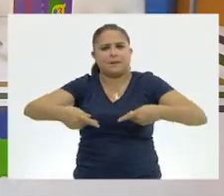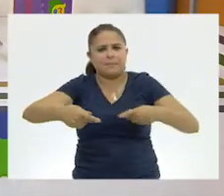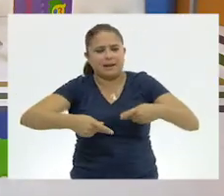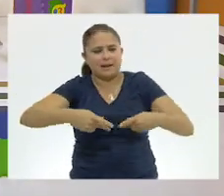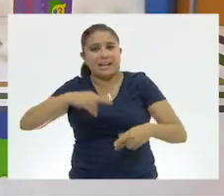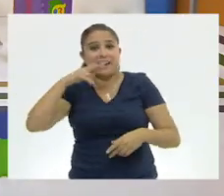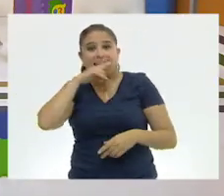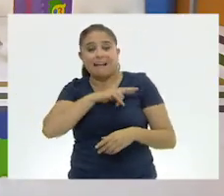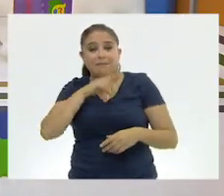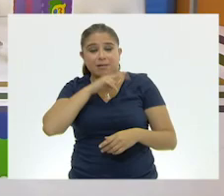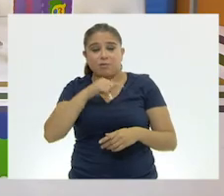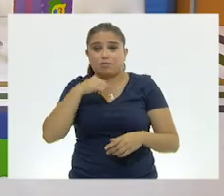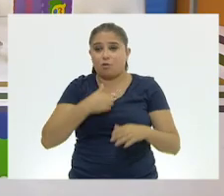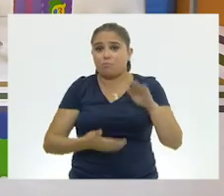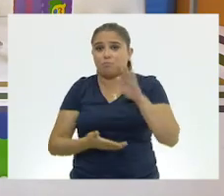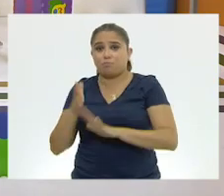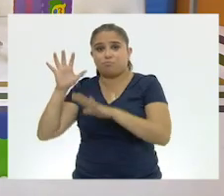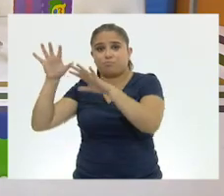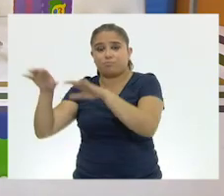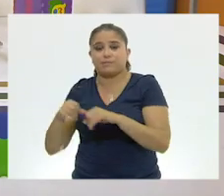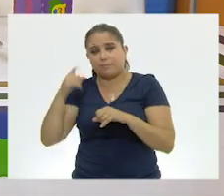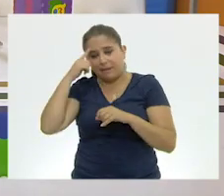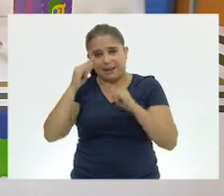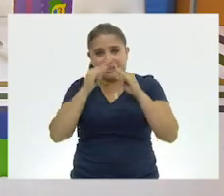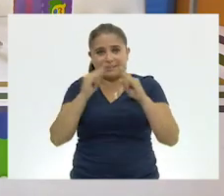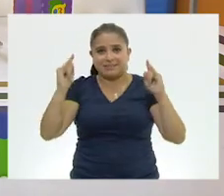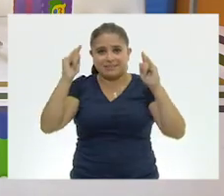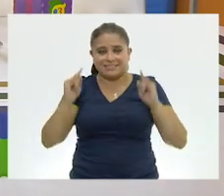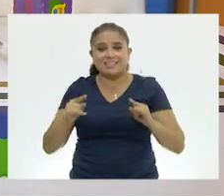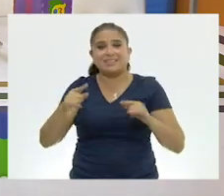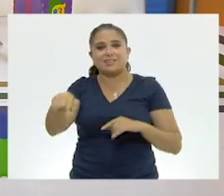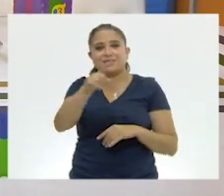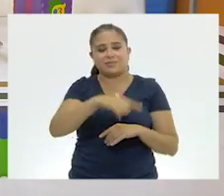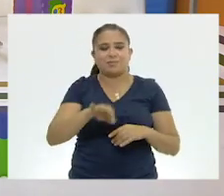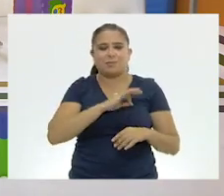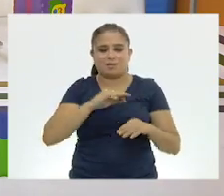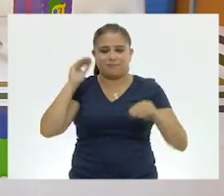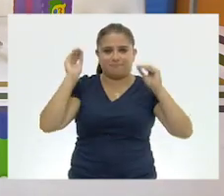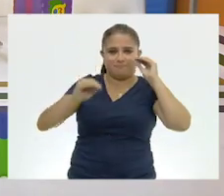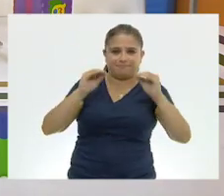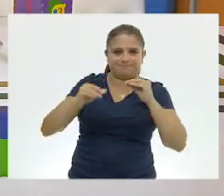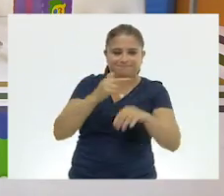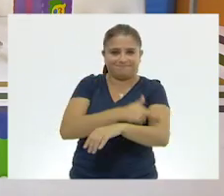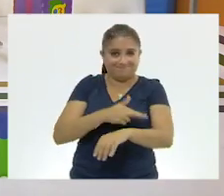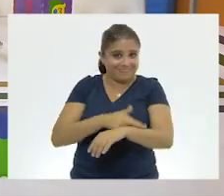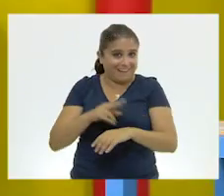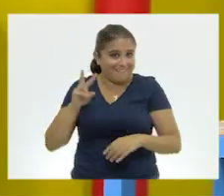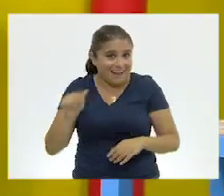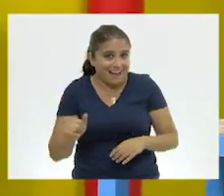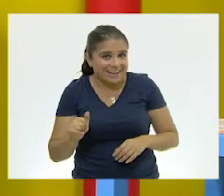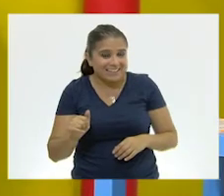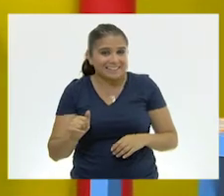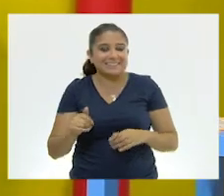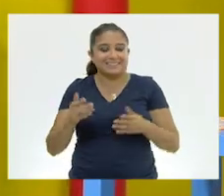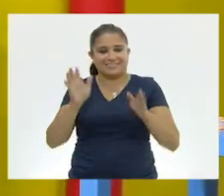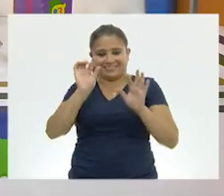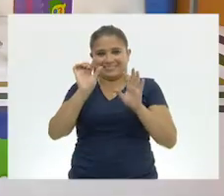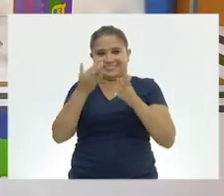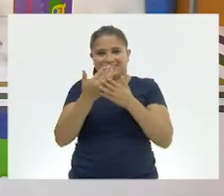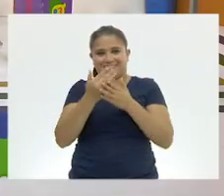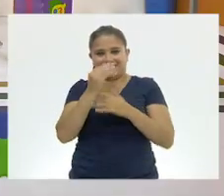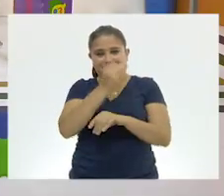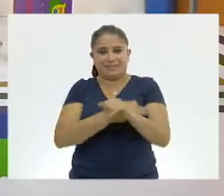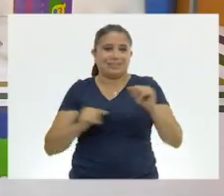lo que yo rápidamente voy por la tienda de campaña y ustedes la van a poner rápidamente, como okay. Veniente, ¿sí? No me perfecto, tardo.